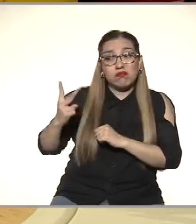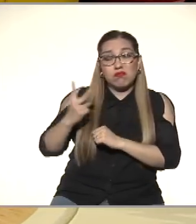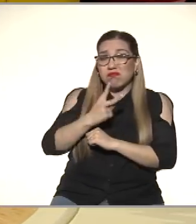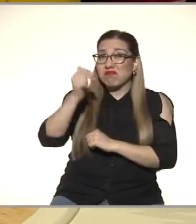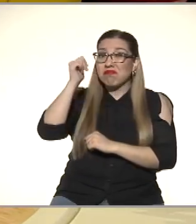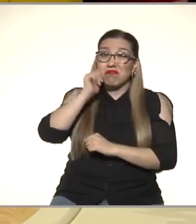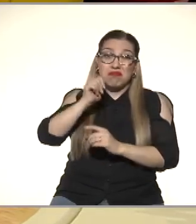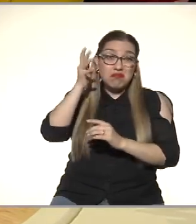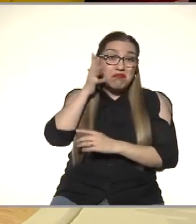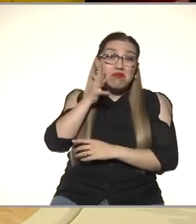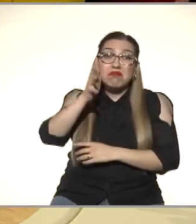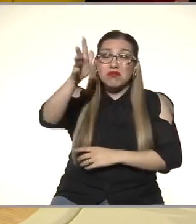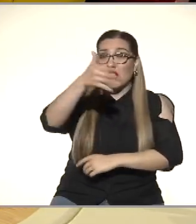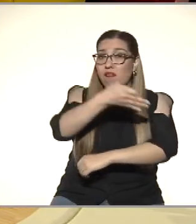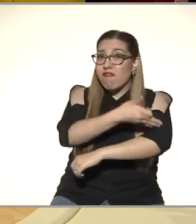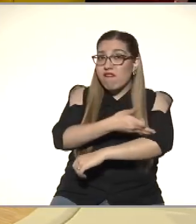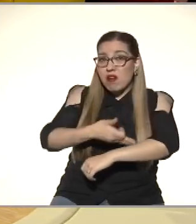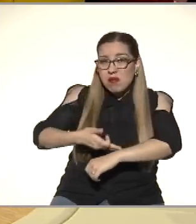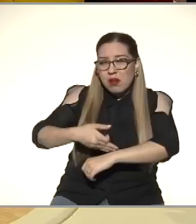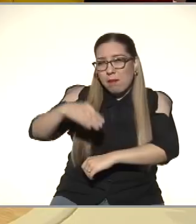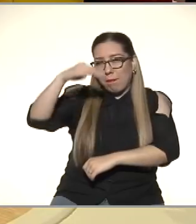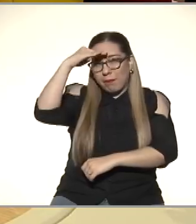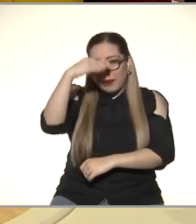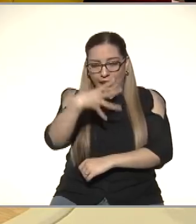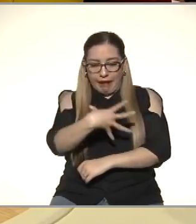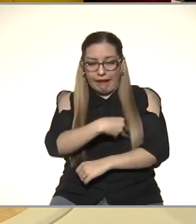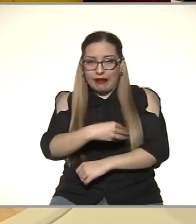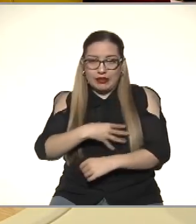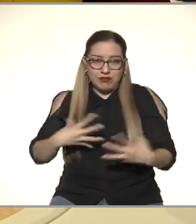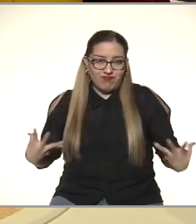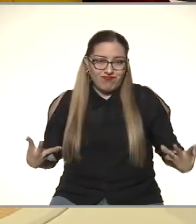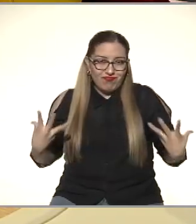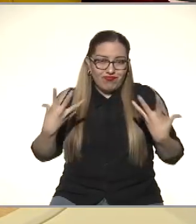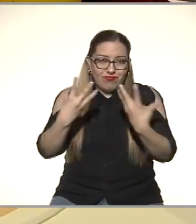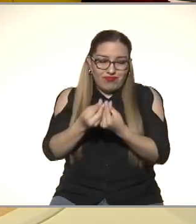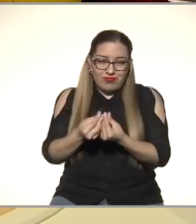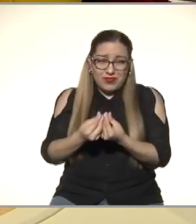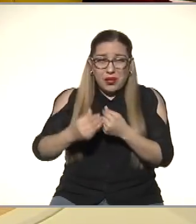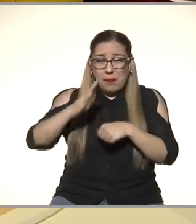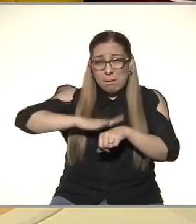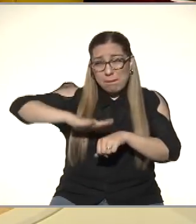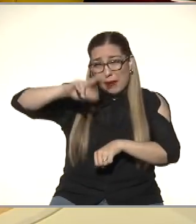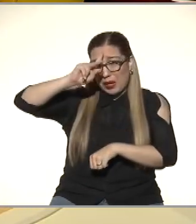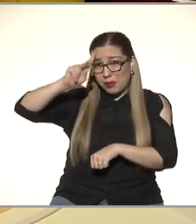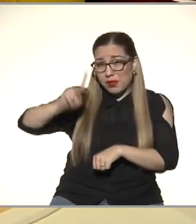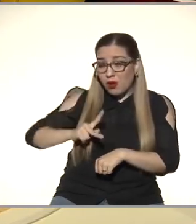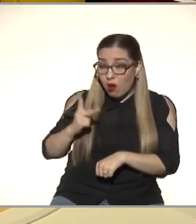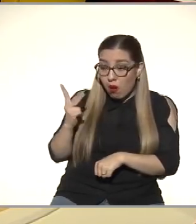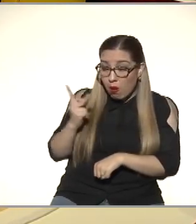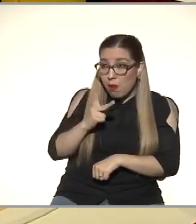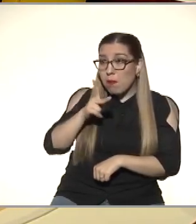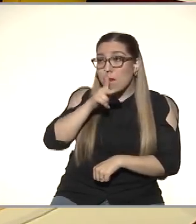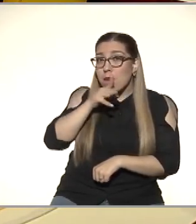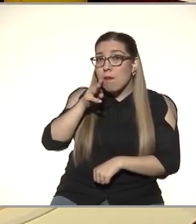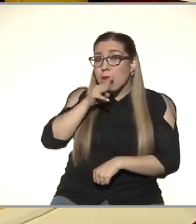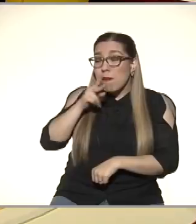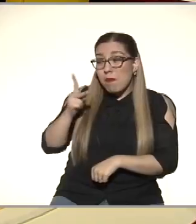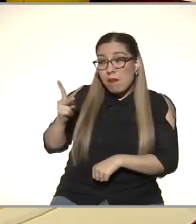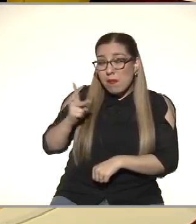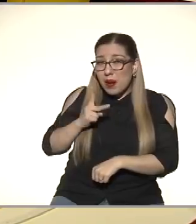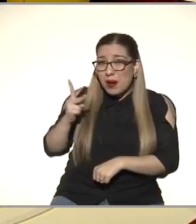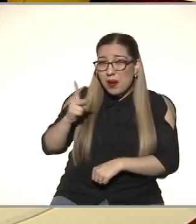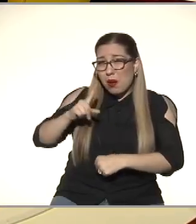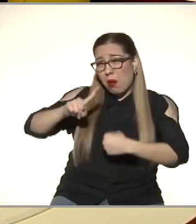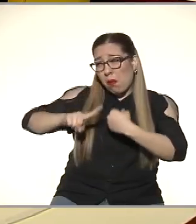¿no? No hay cosa que genere más daño que los papás estén peleados. Entonces, ya sea que decidan quedarse juntos y entonces hacer